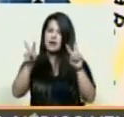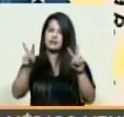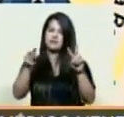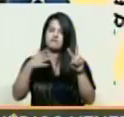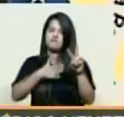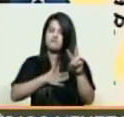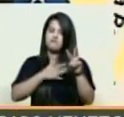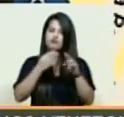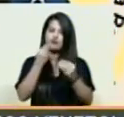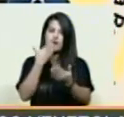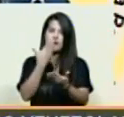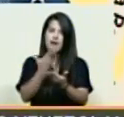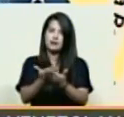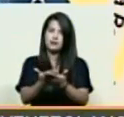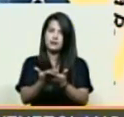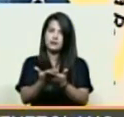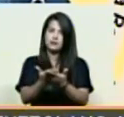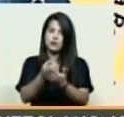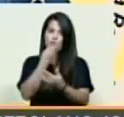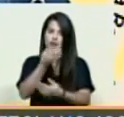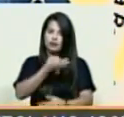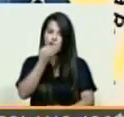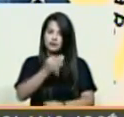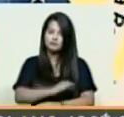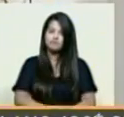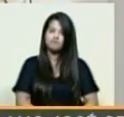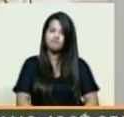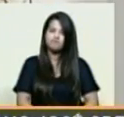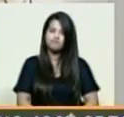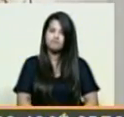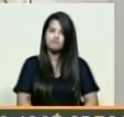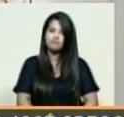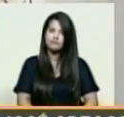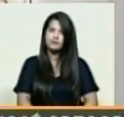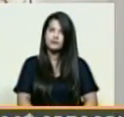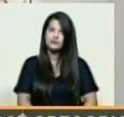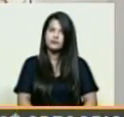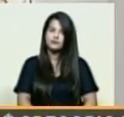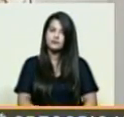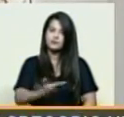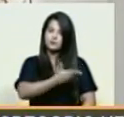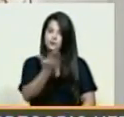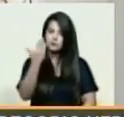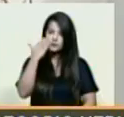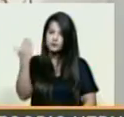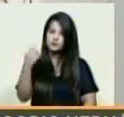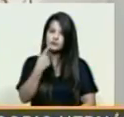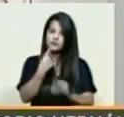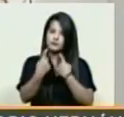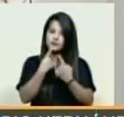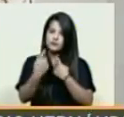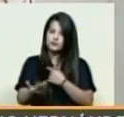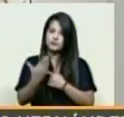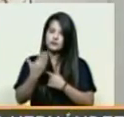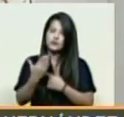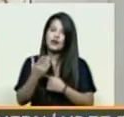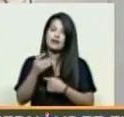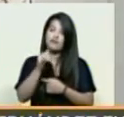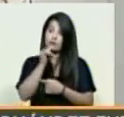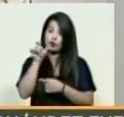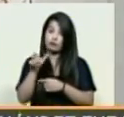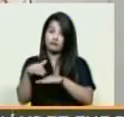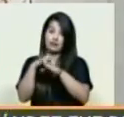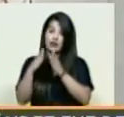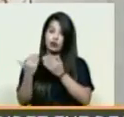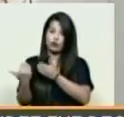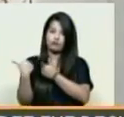paz. Muchas gracias y muy buenas tardes. Sí, tenían ustedes allí las declaraciones importantes, declaraciones del ministro del